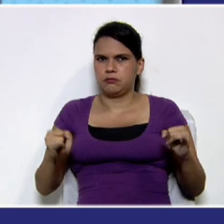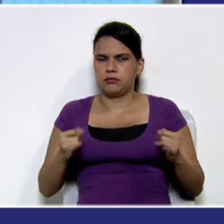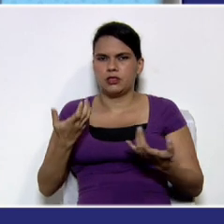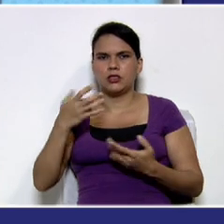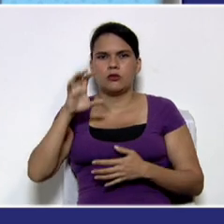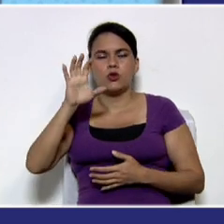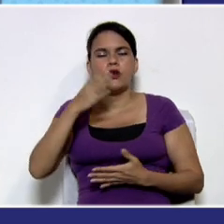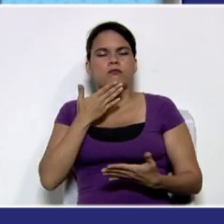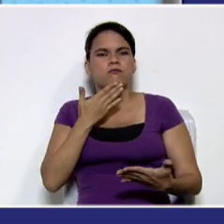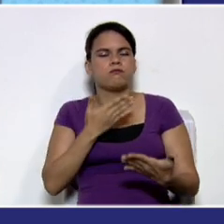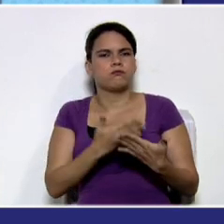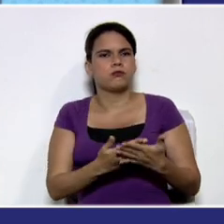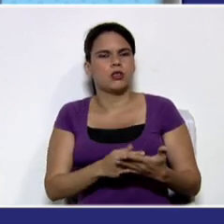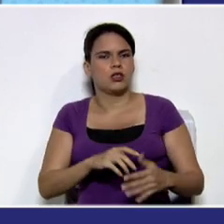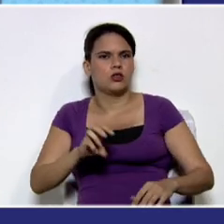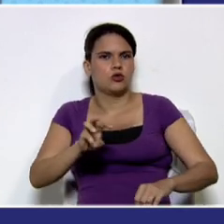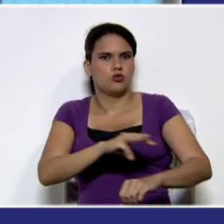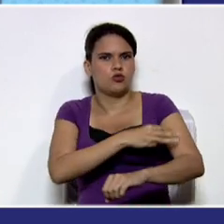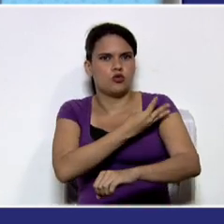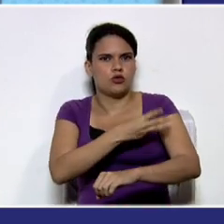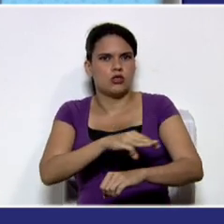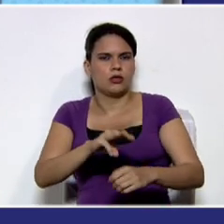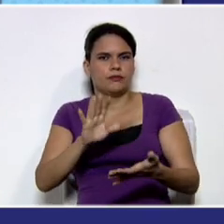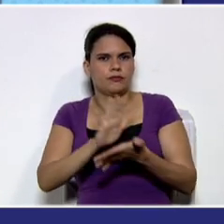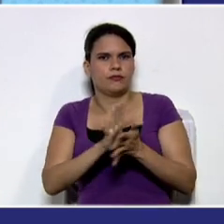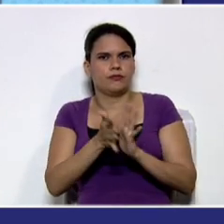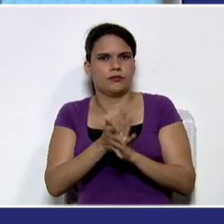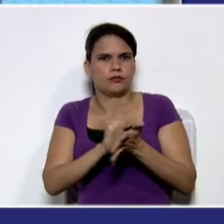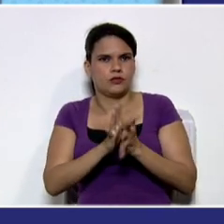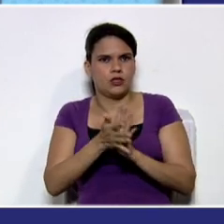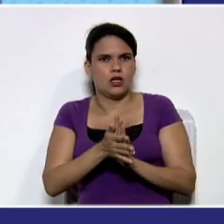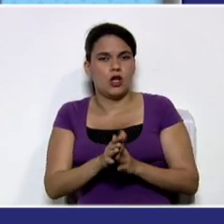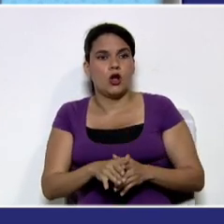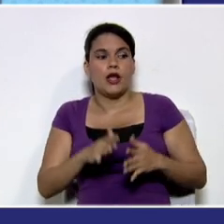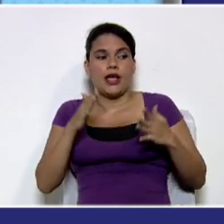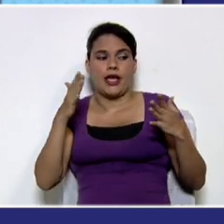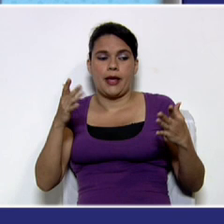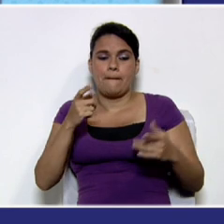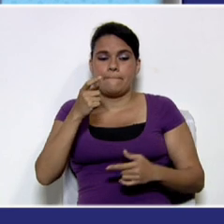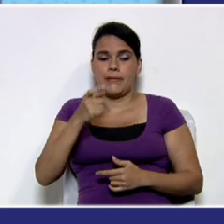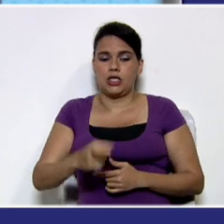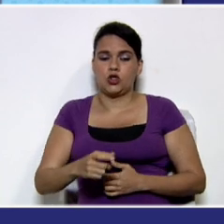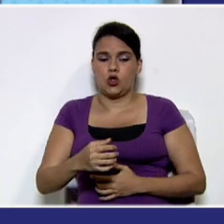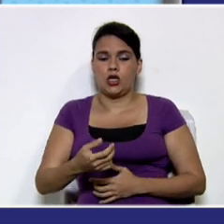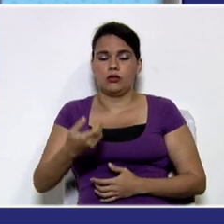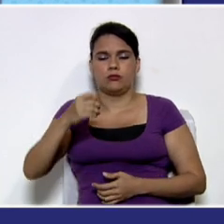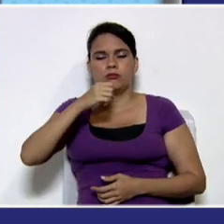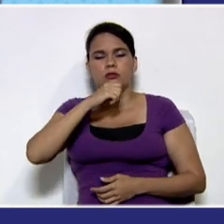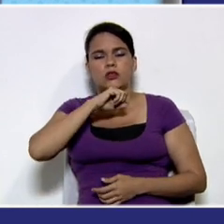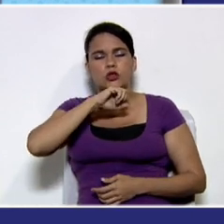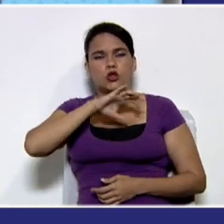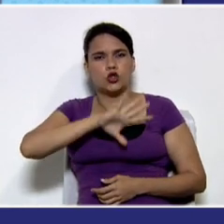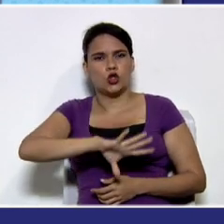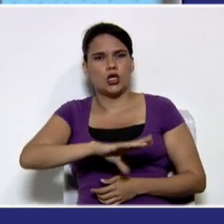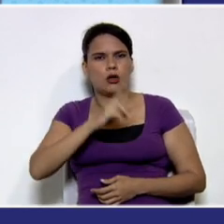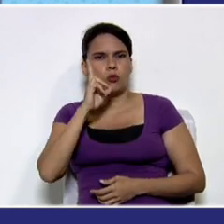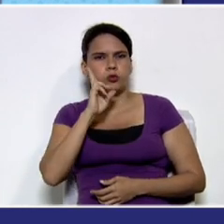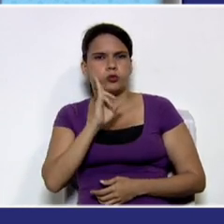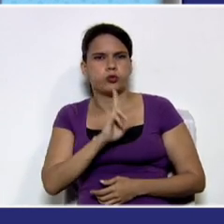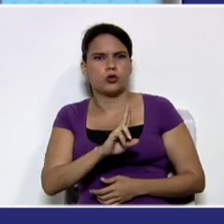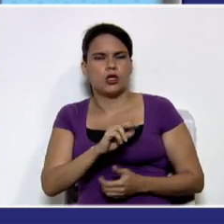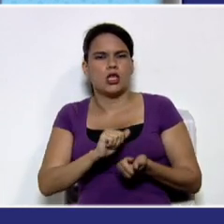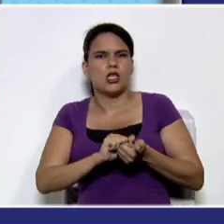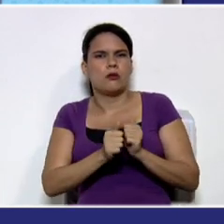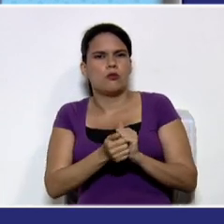su música, sus arepas, los grandes personajes históricos como el libertador Simón Bolívar, grandes